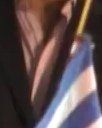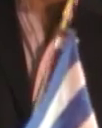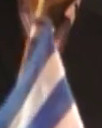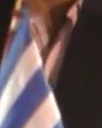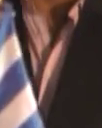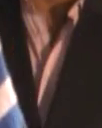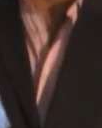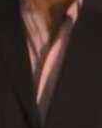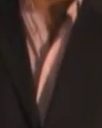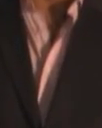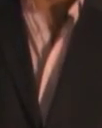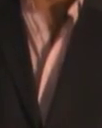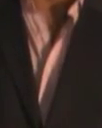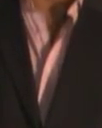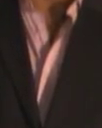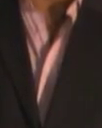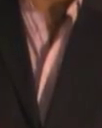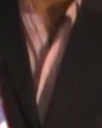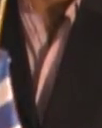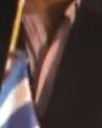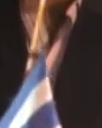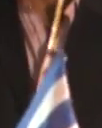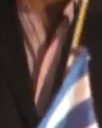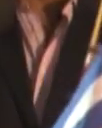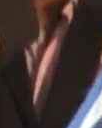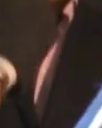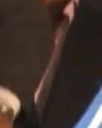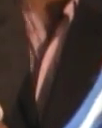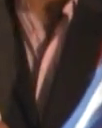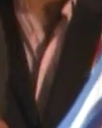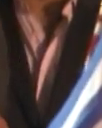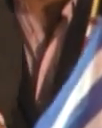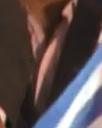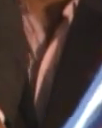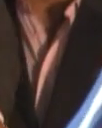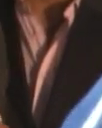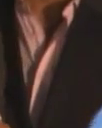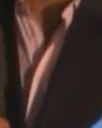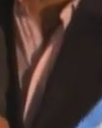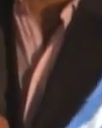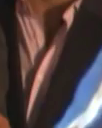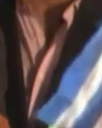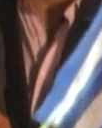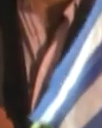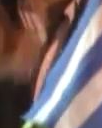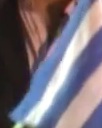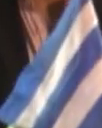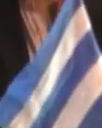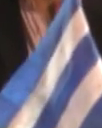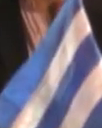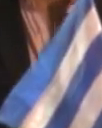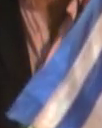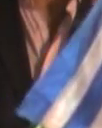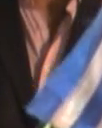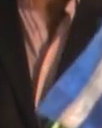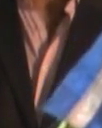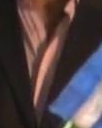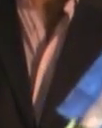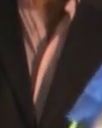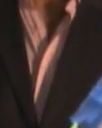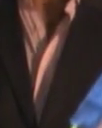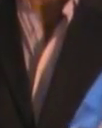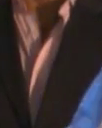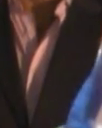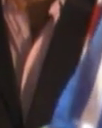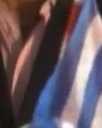costado mucho esfuerzo, mucho trabajo. Ahí están invertidos los recursos del petróleo, ahí están invertidos los